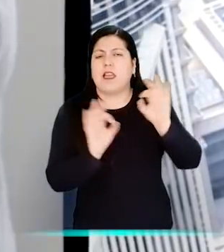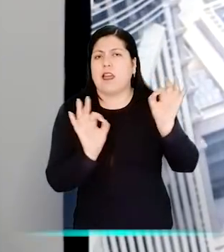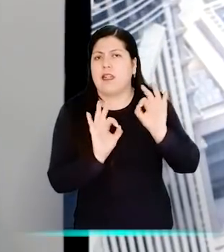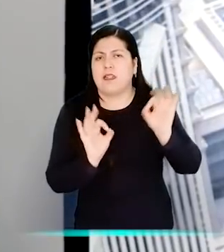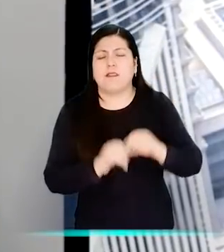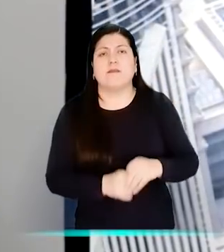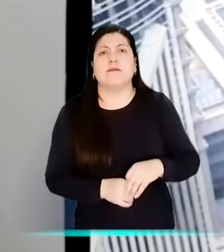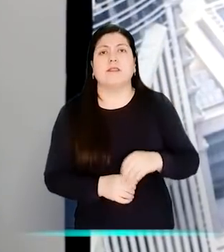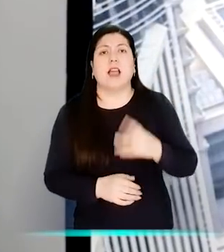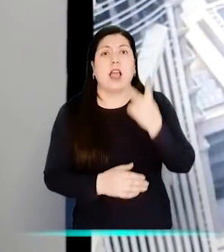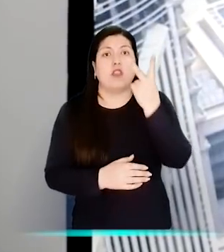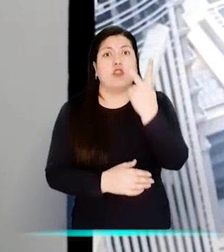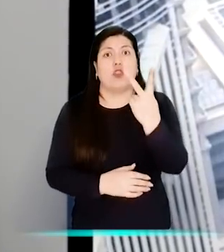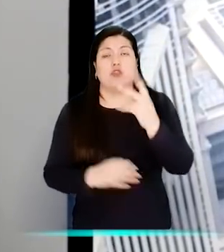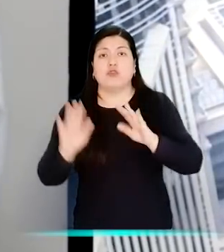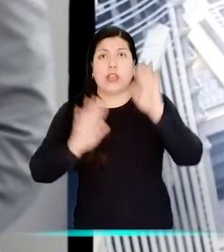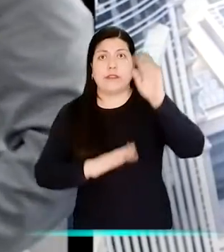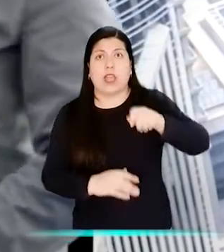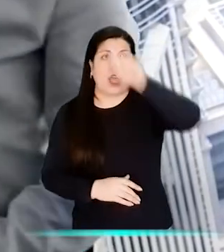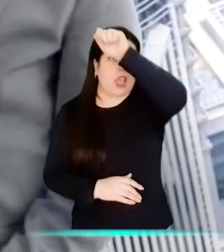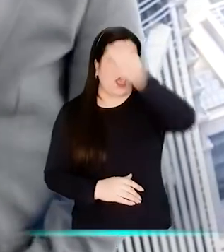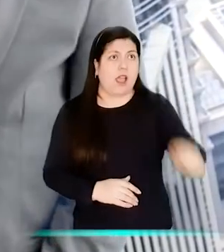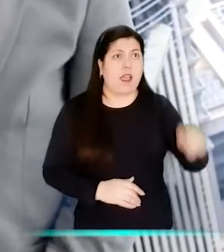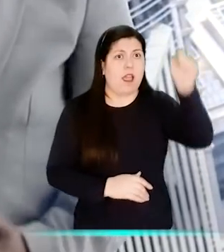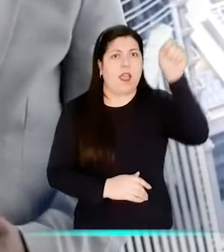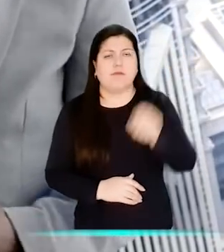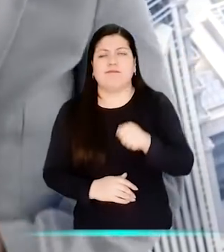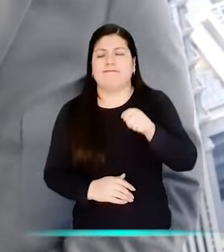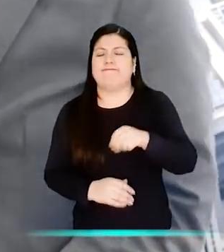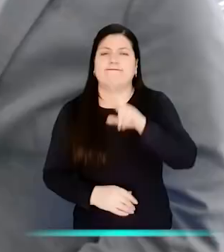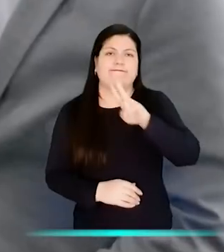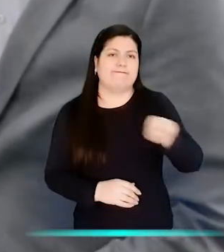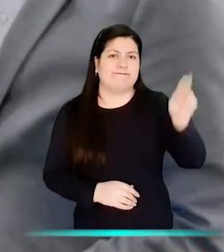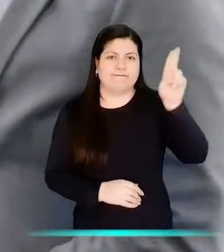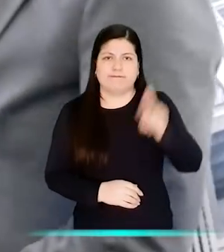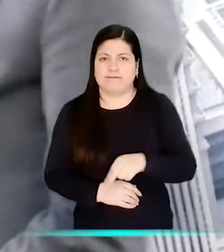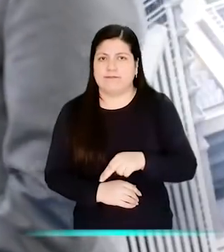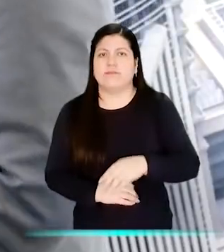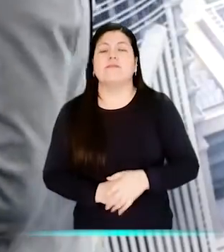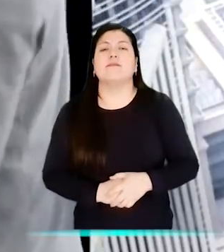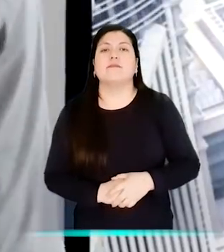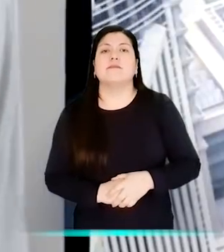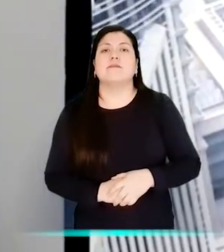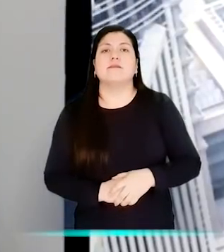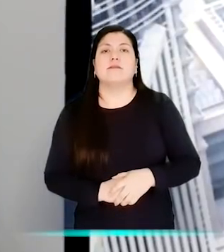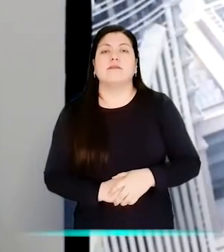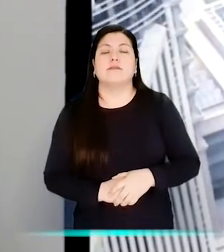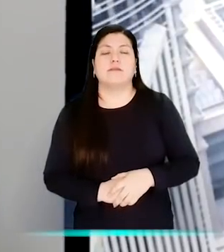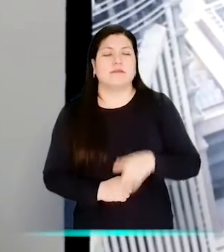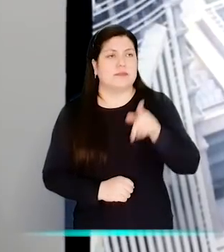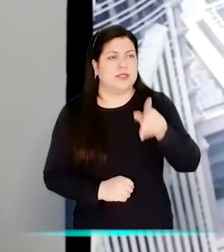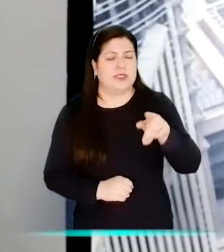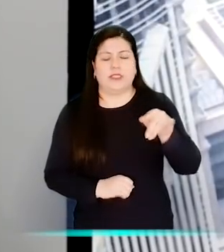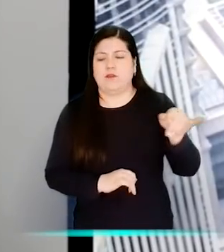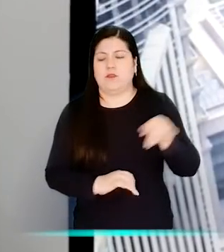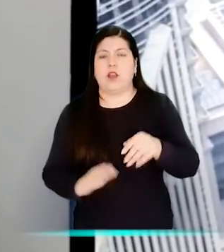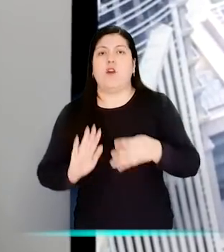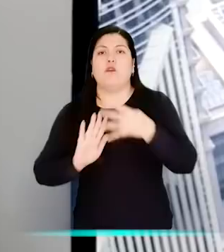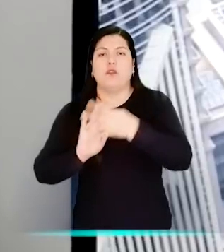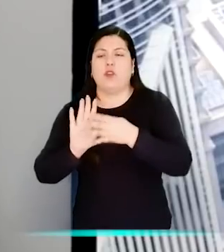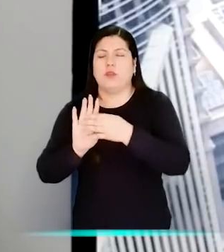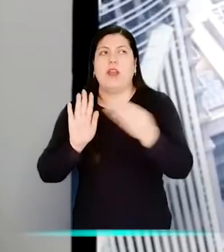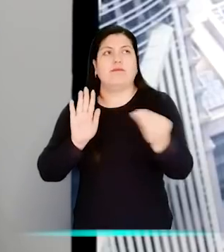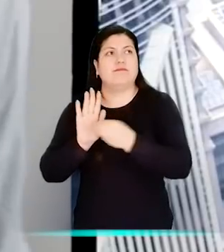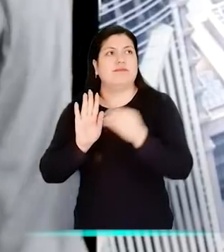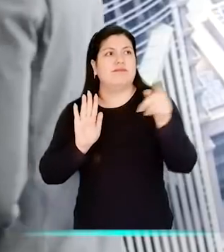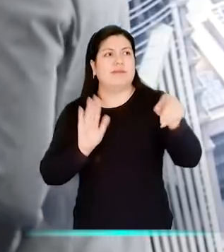candidatos. En este ejemplo marcó los dos. Entonces ese sería un voto nulo y así mismo pues quedaría